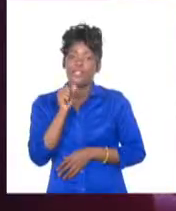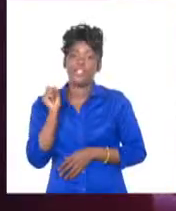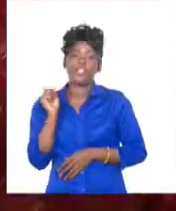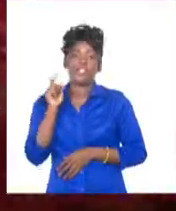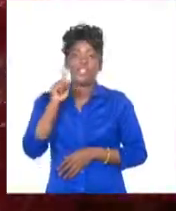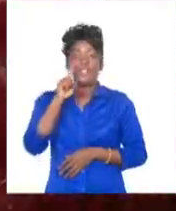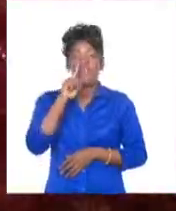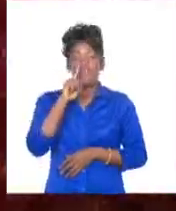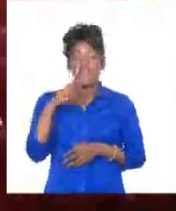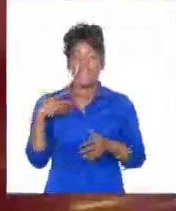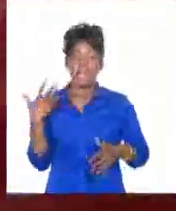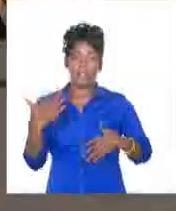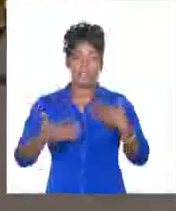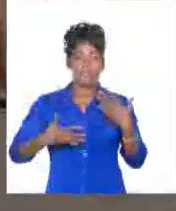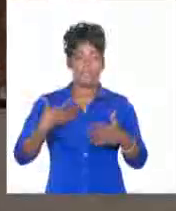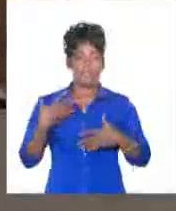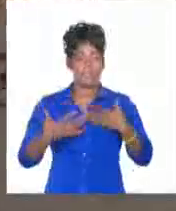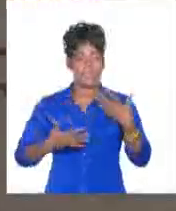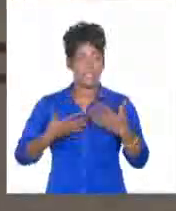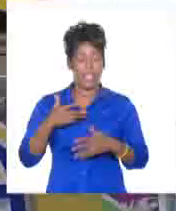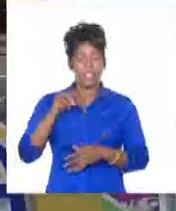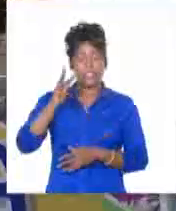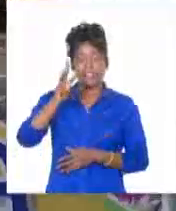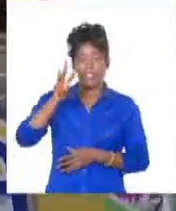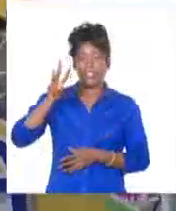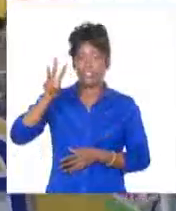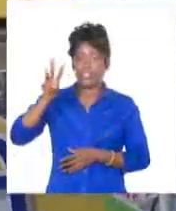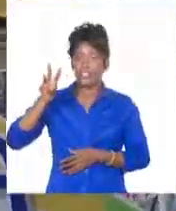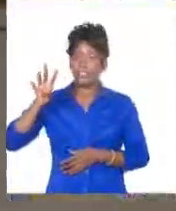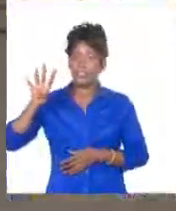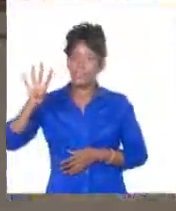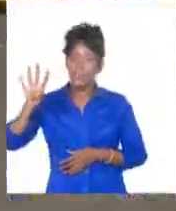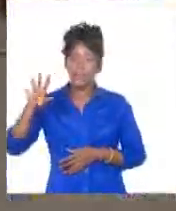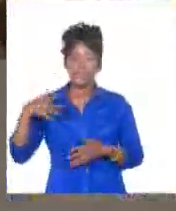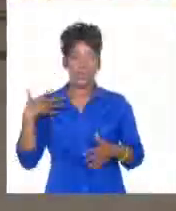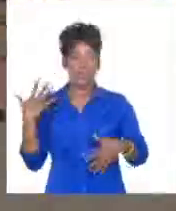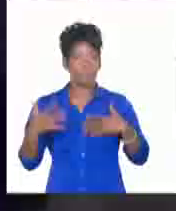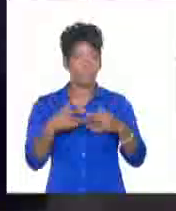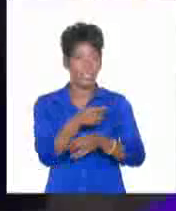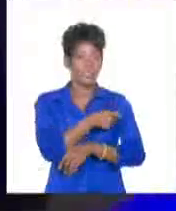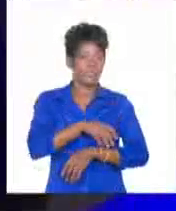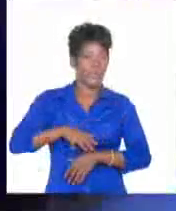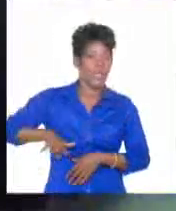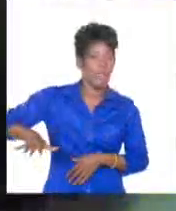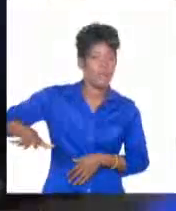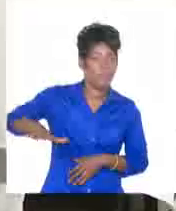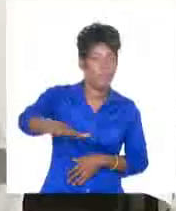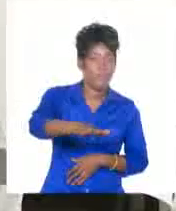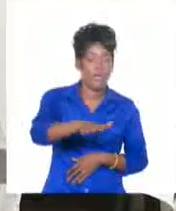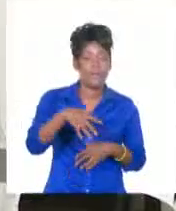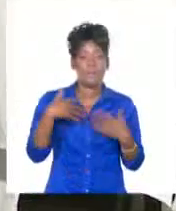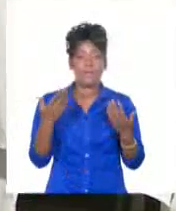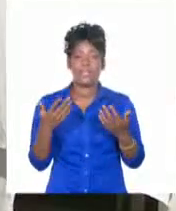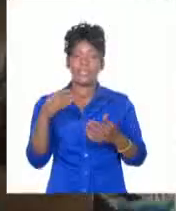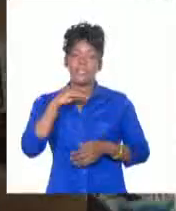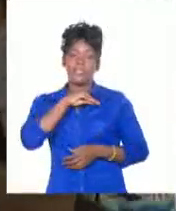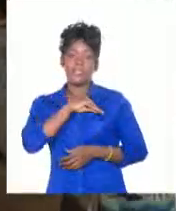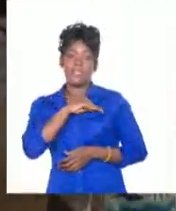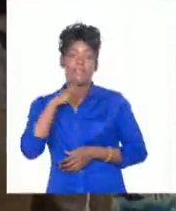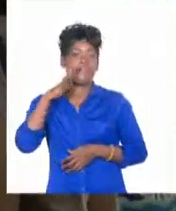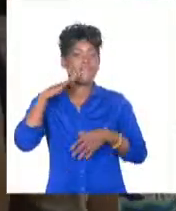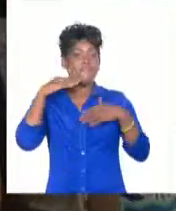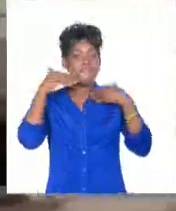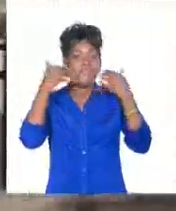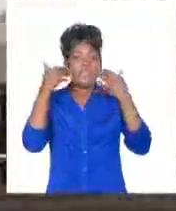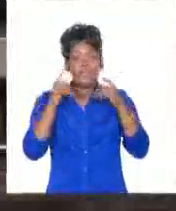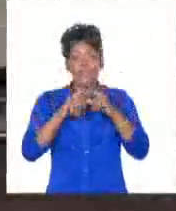su cumpleaños 334 con la alegría de haber regalado a sus hijos y pilongos una